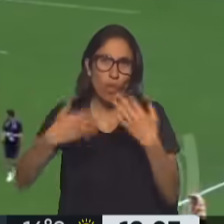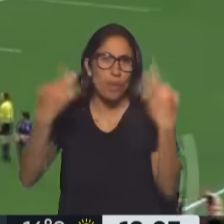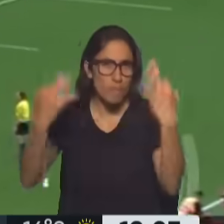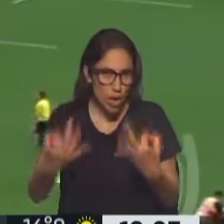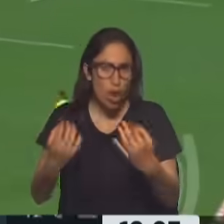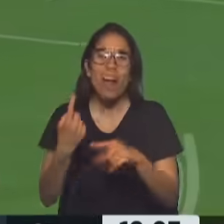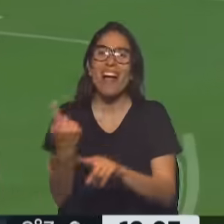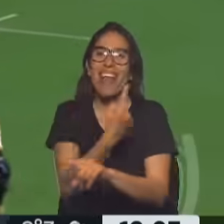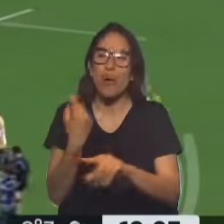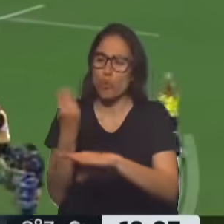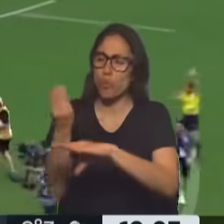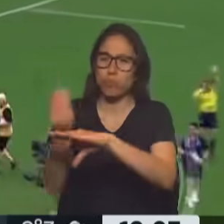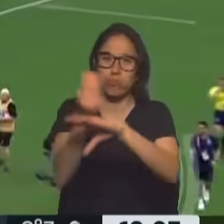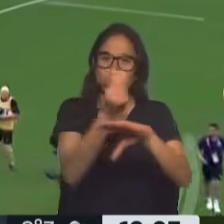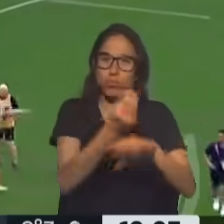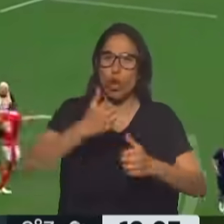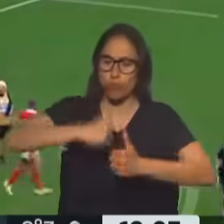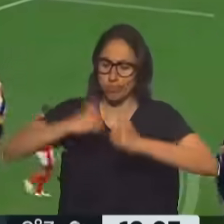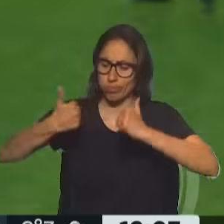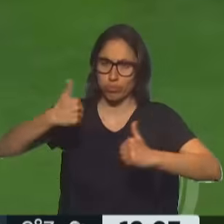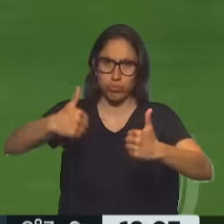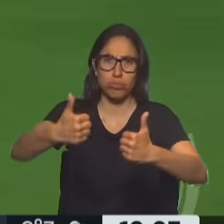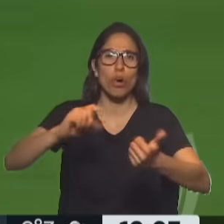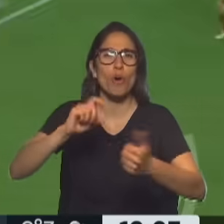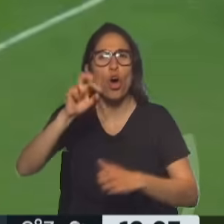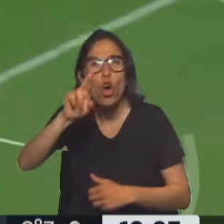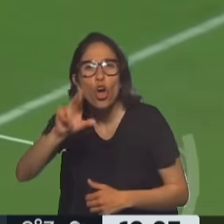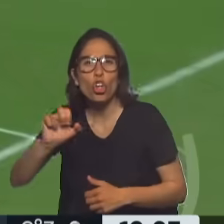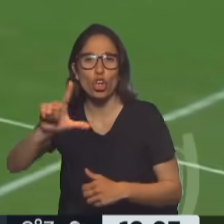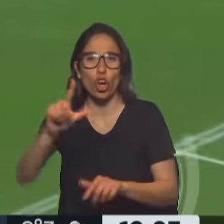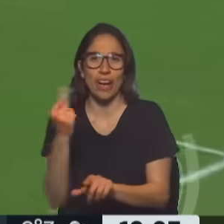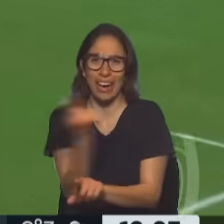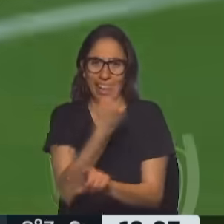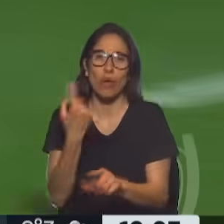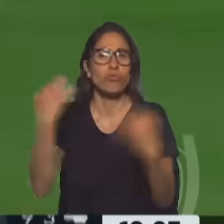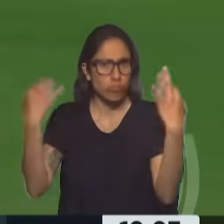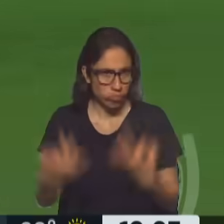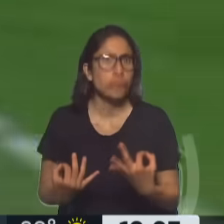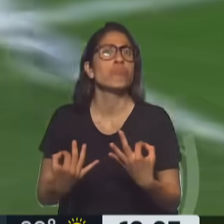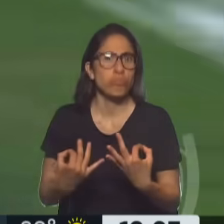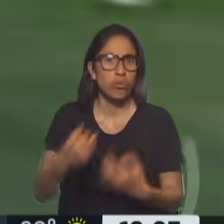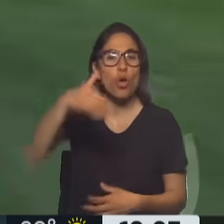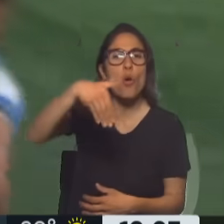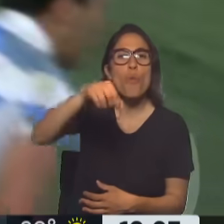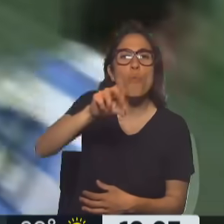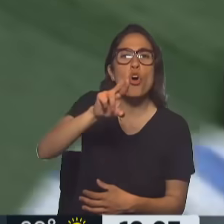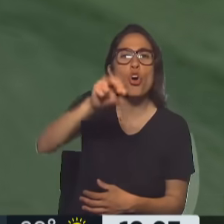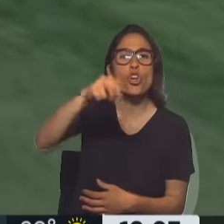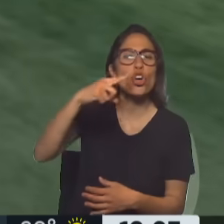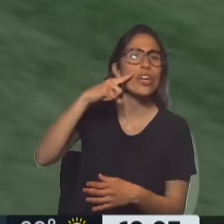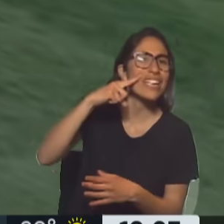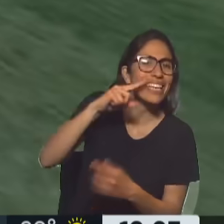se fue encontrando el equipo que evidentemente va de menor a mayor a lo largo del torneo. Absolutamente, un cambio importante, el de Moroni por Santiago